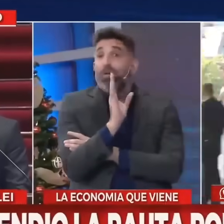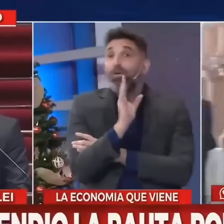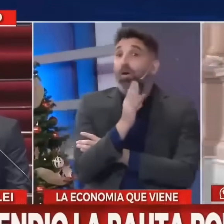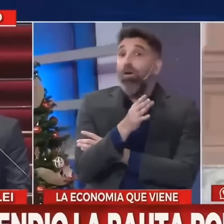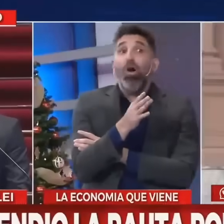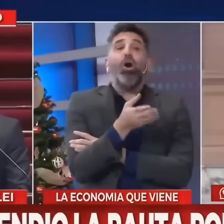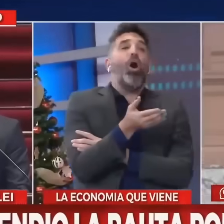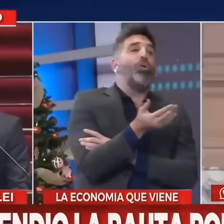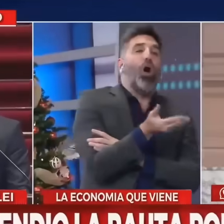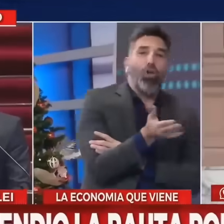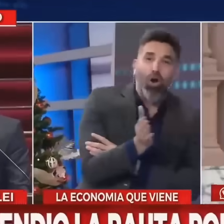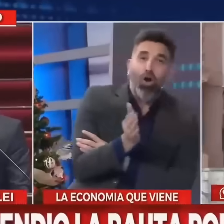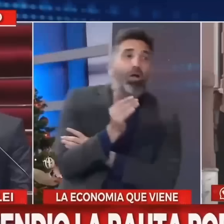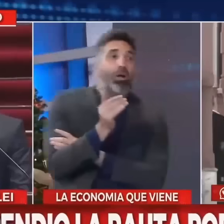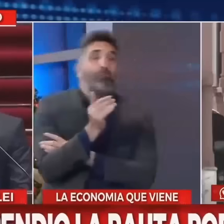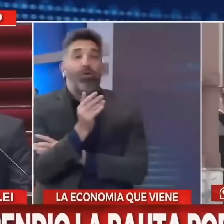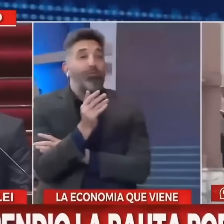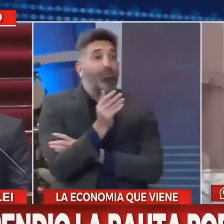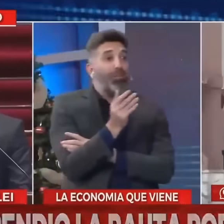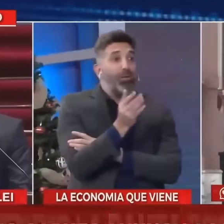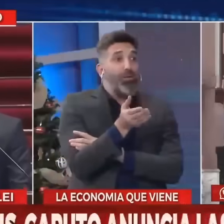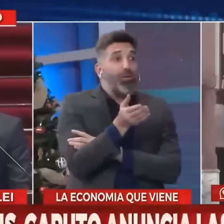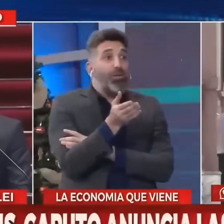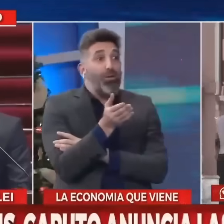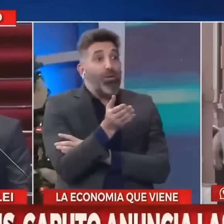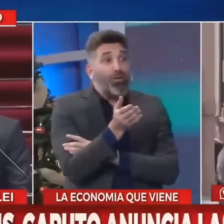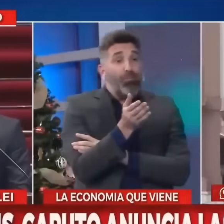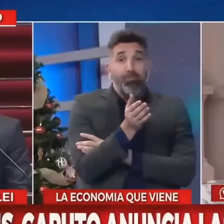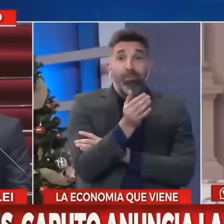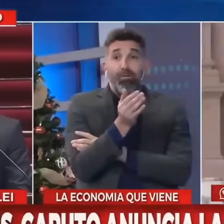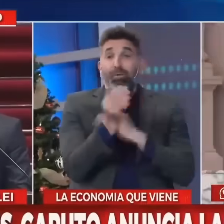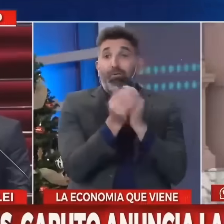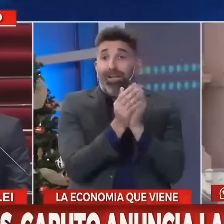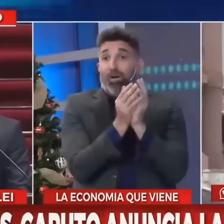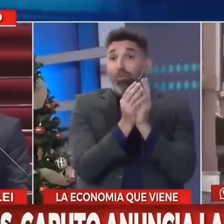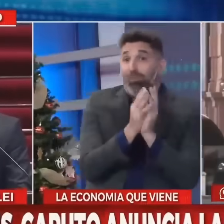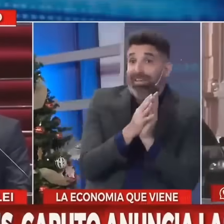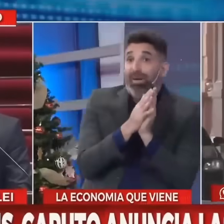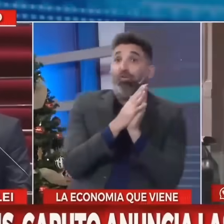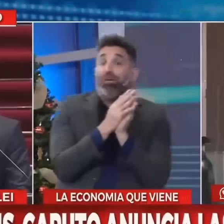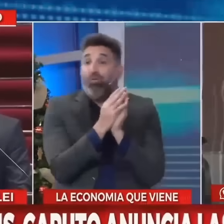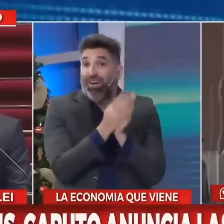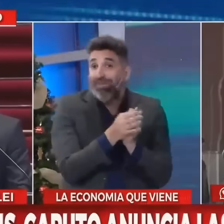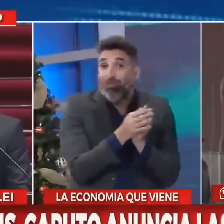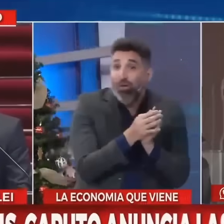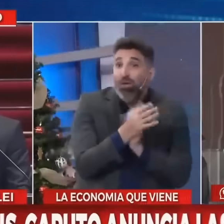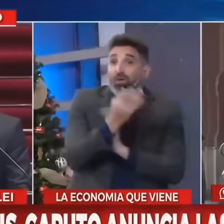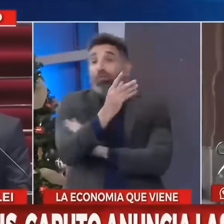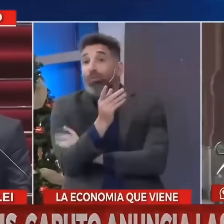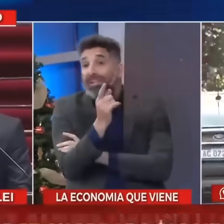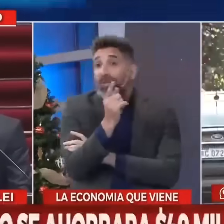cul no es culpa de no no no yo digo es es el estado al servicio de los especuladores finan pero fíjate como mientras nosotros estamos